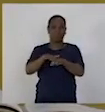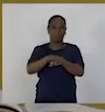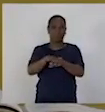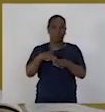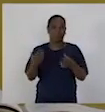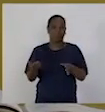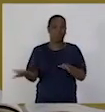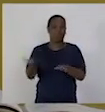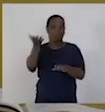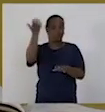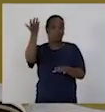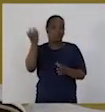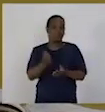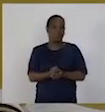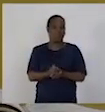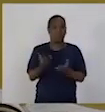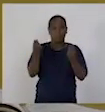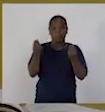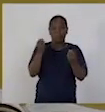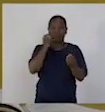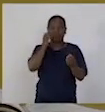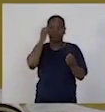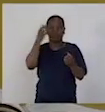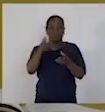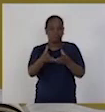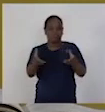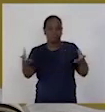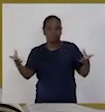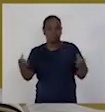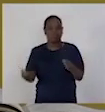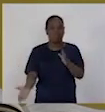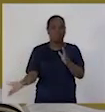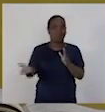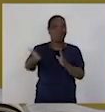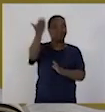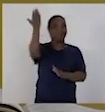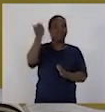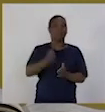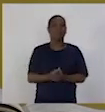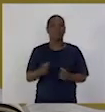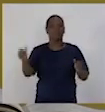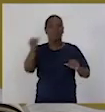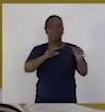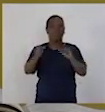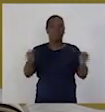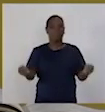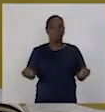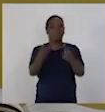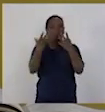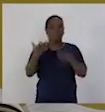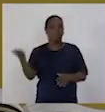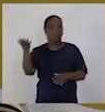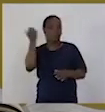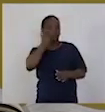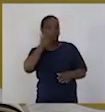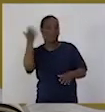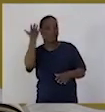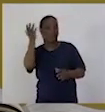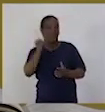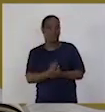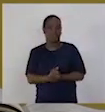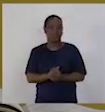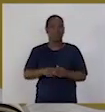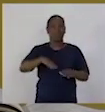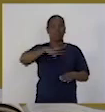de contacto, aumenta las partículas de la sustancia, por lo que aumentaría la velocidad de las reacciones. En las